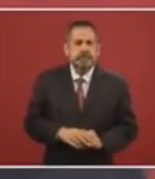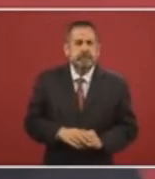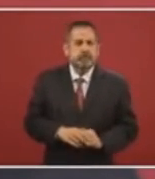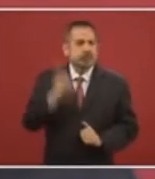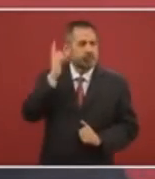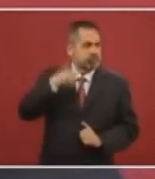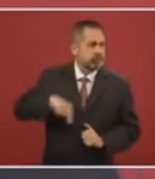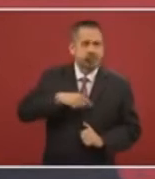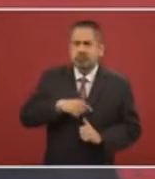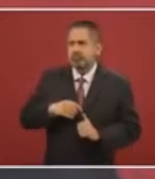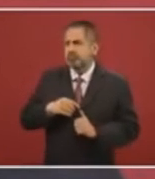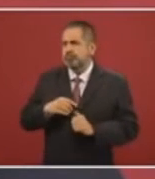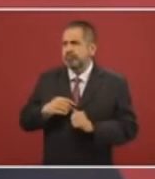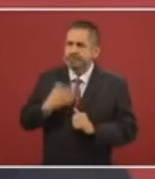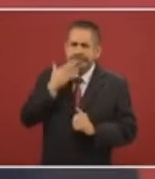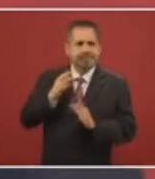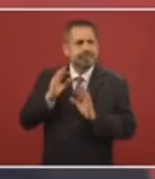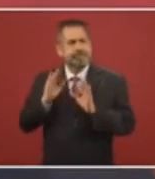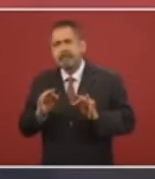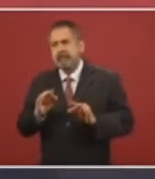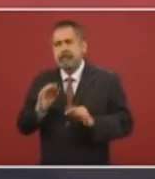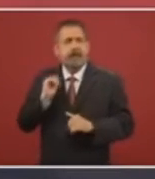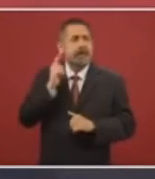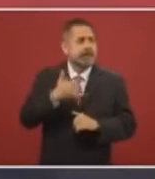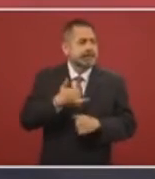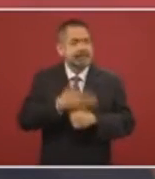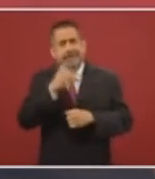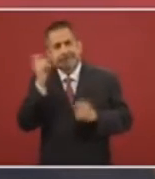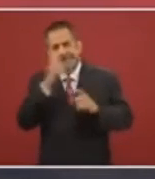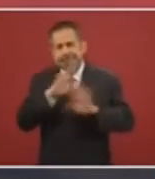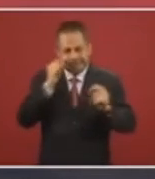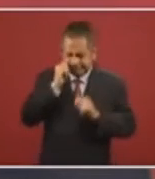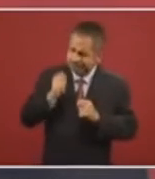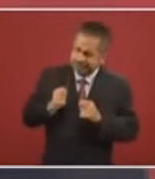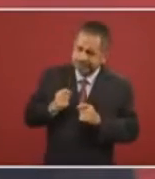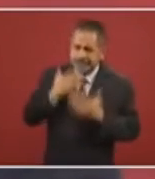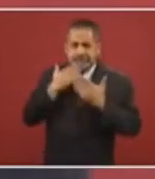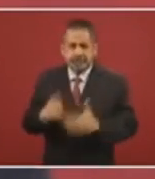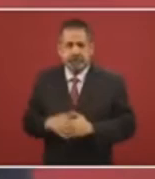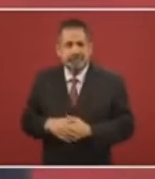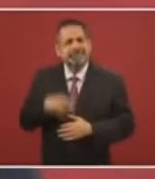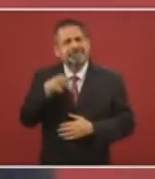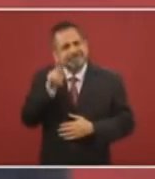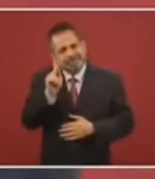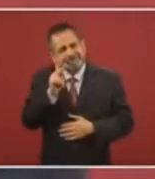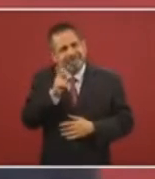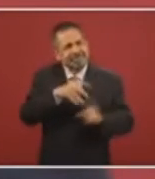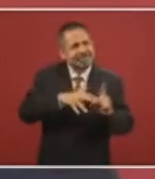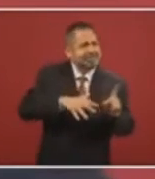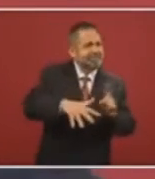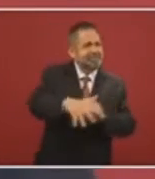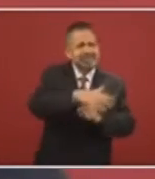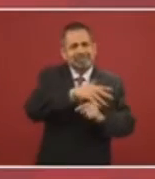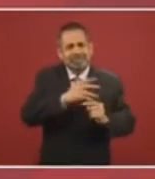salgamos adelante ante cualquier adversidad. Pero este ambiente